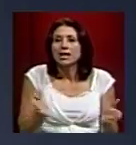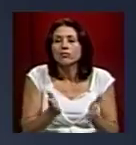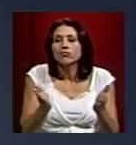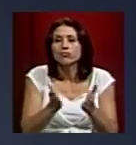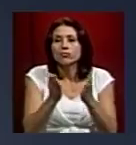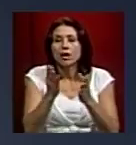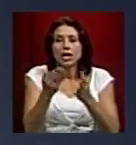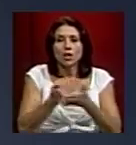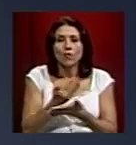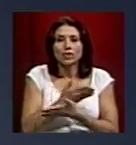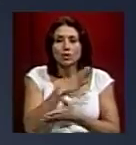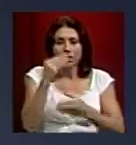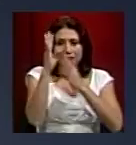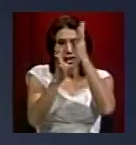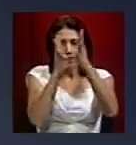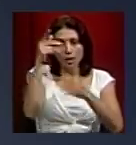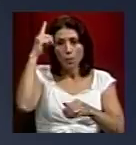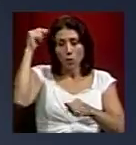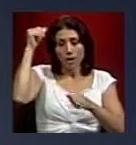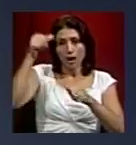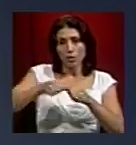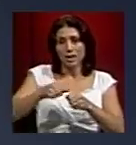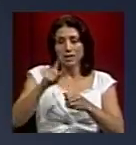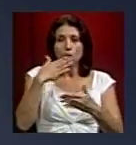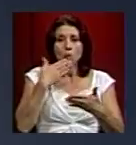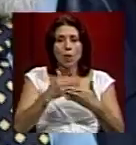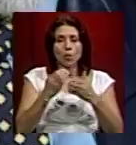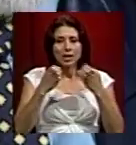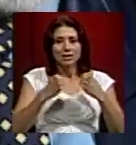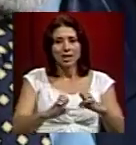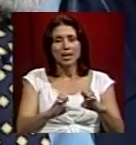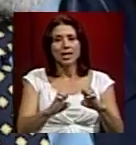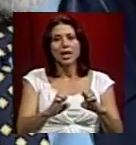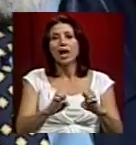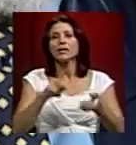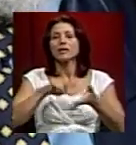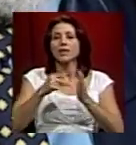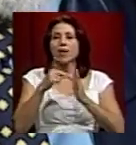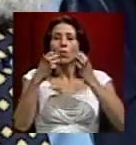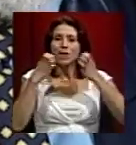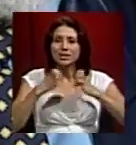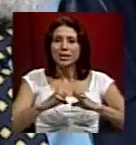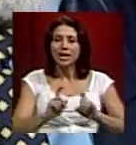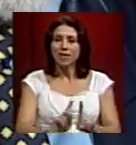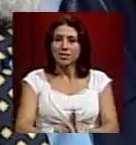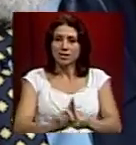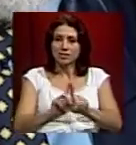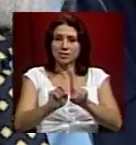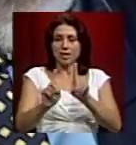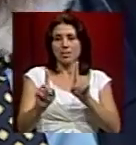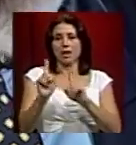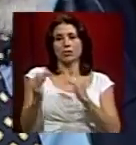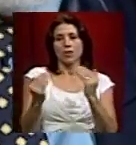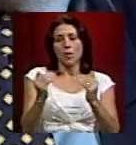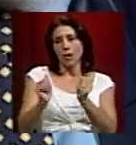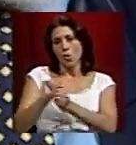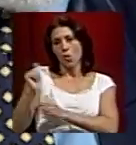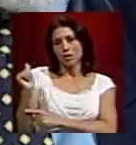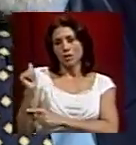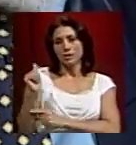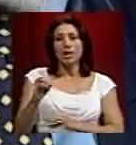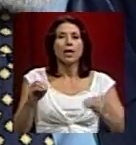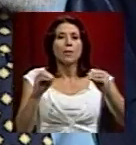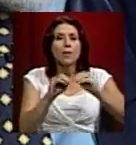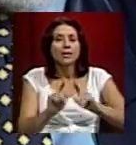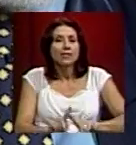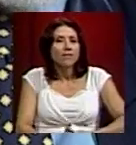creatividad. Porque acordate que una buena estrategia es una estrategia que es distinta a las demás. Entre más diferente sea